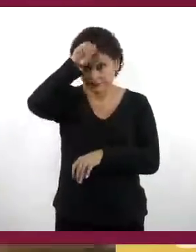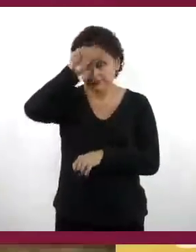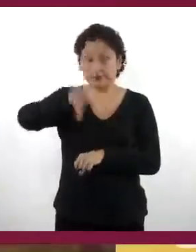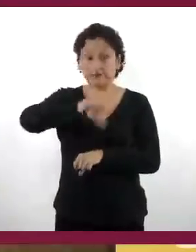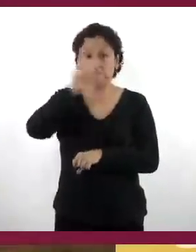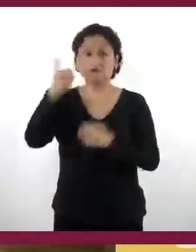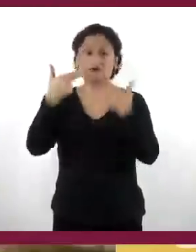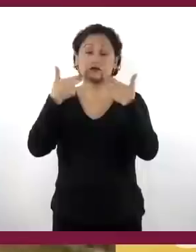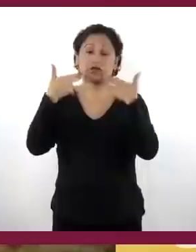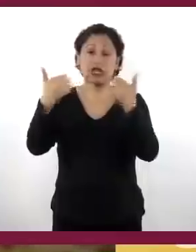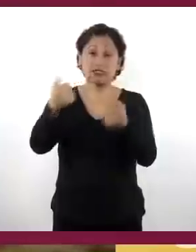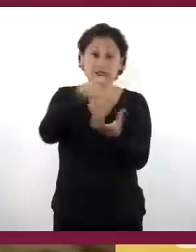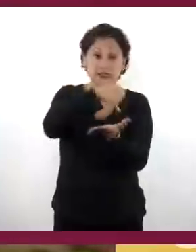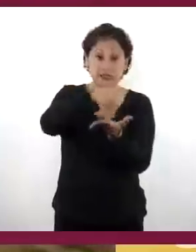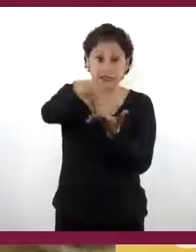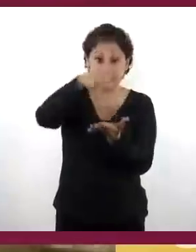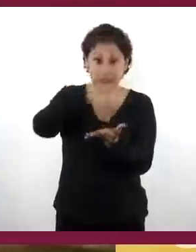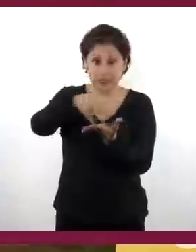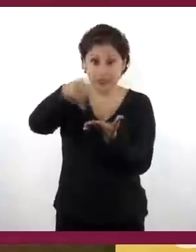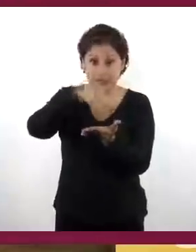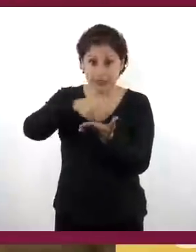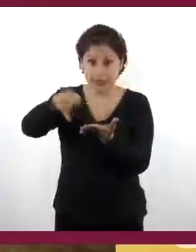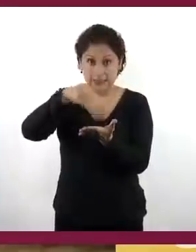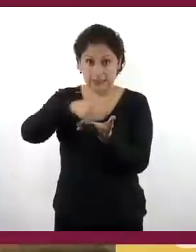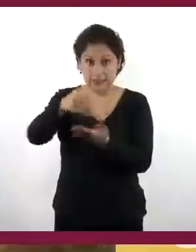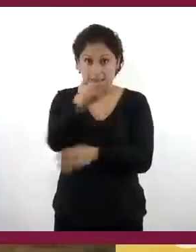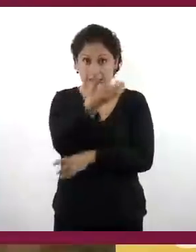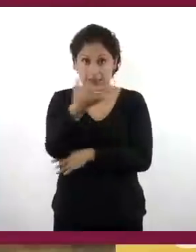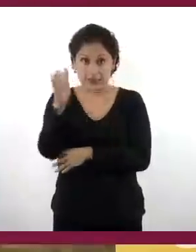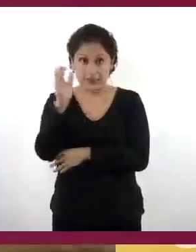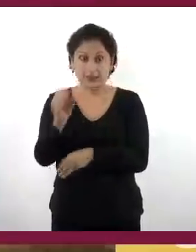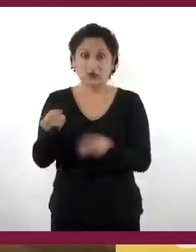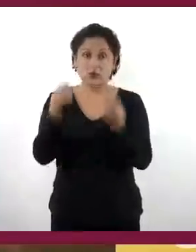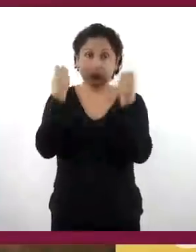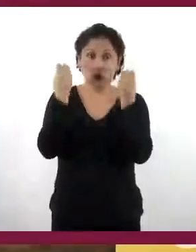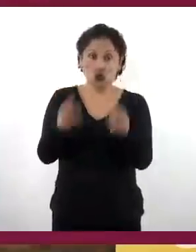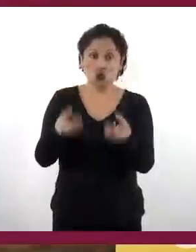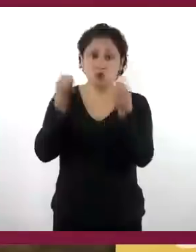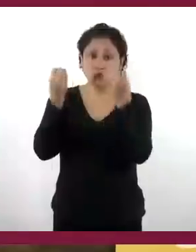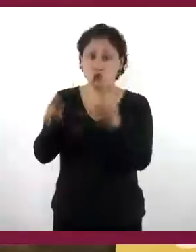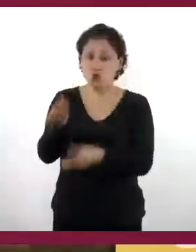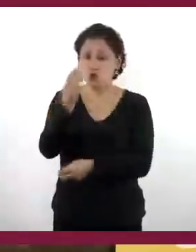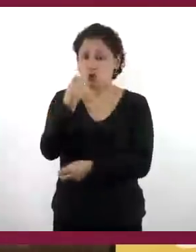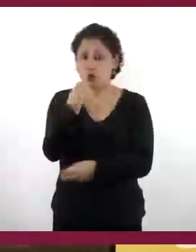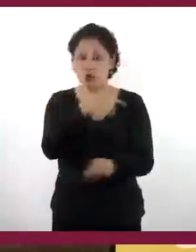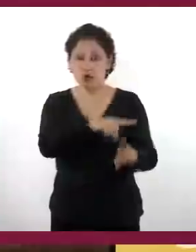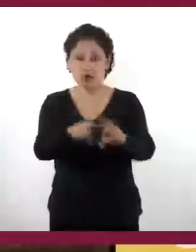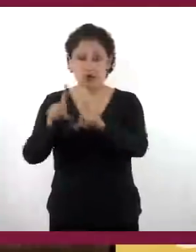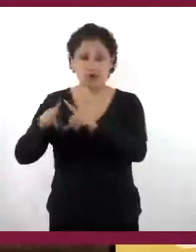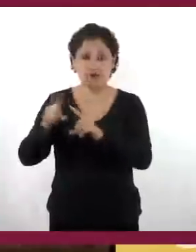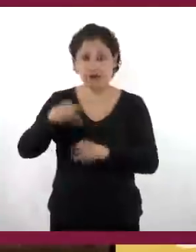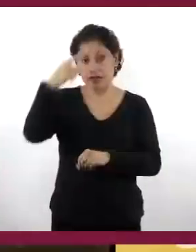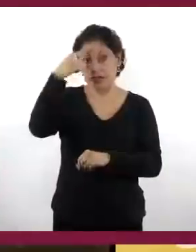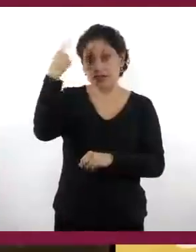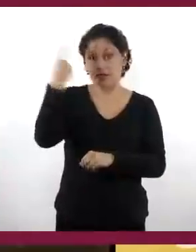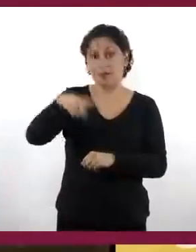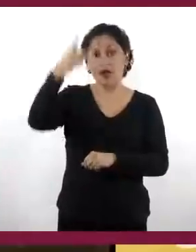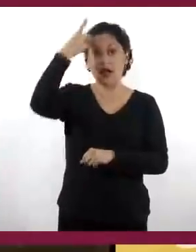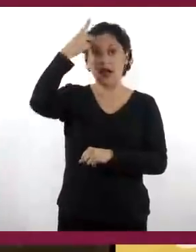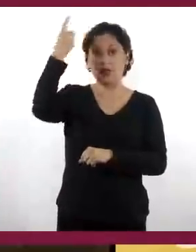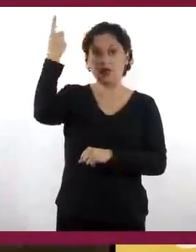hacienda agrícola, que será la que aprovisione de cereales, de bastimentos, alimentos, a los reales mineros.